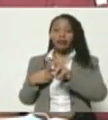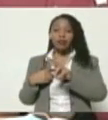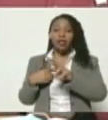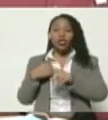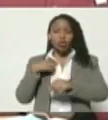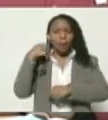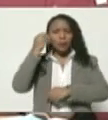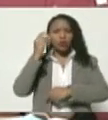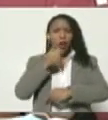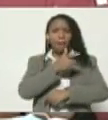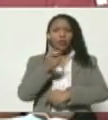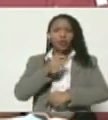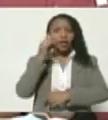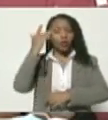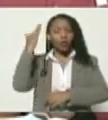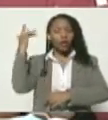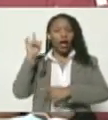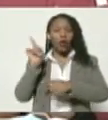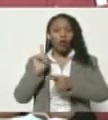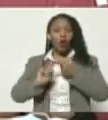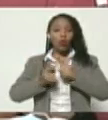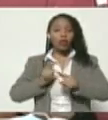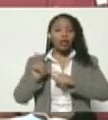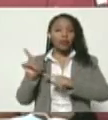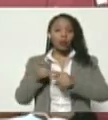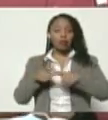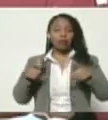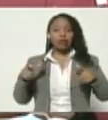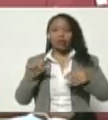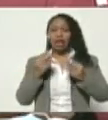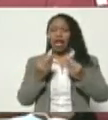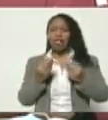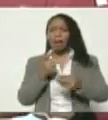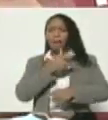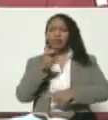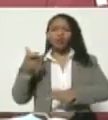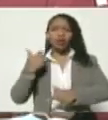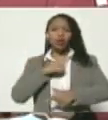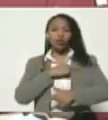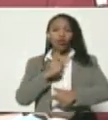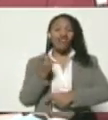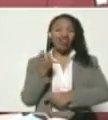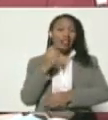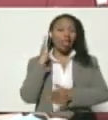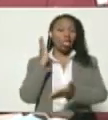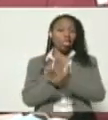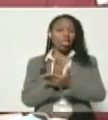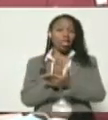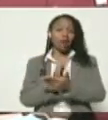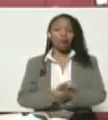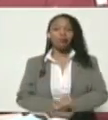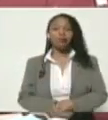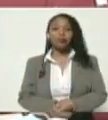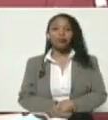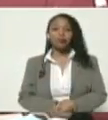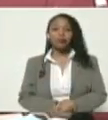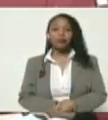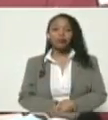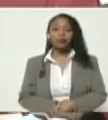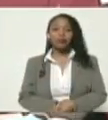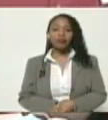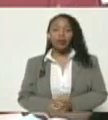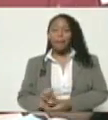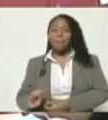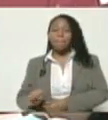gente que soñaba con una cosa así, una mega elección, no tiene tantos candidatos. Mira cómo tenemos nosotros y todavía nos falta la mitad casi. De